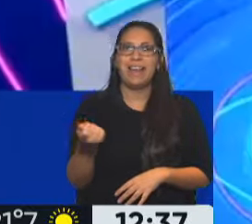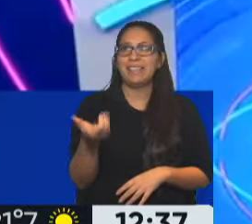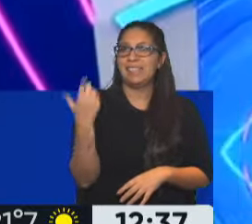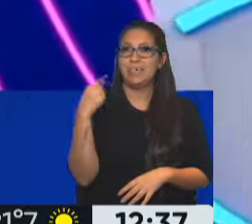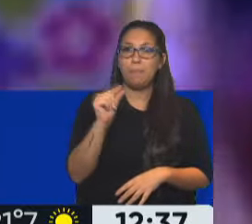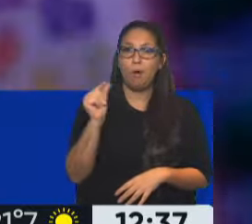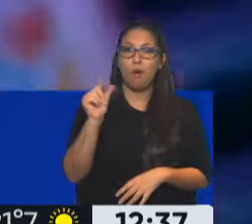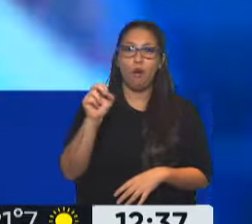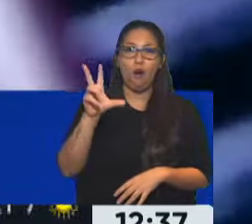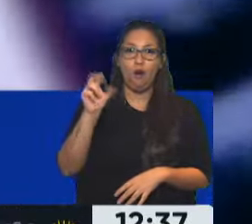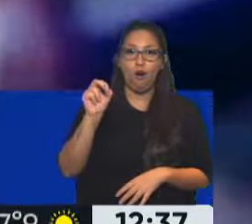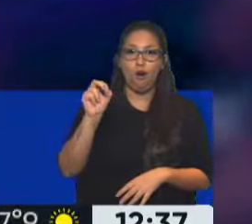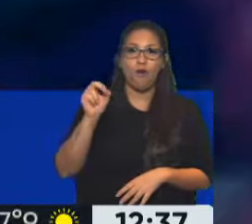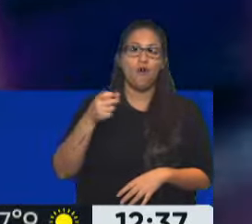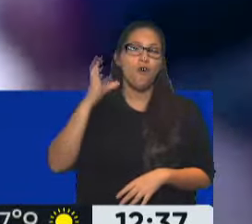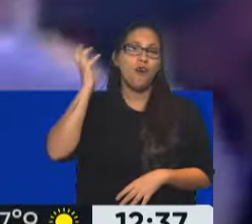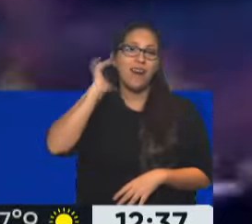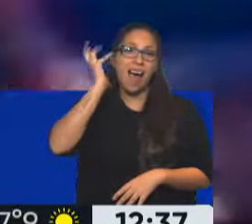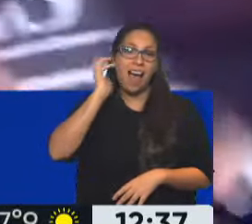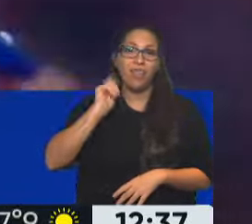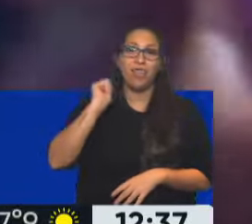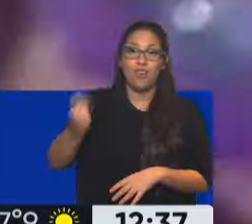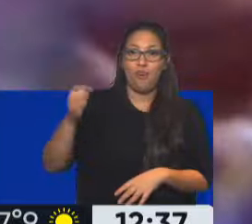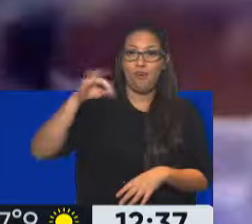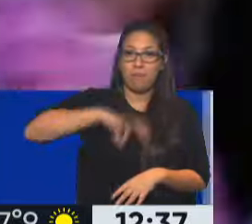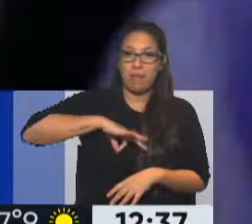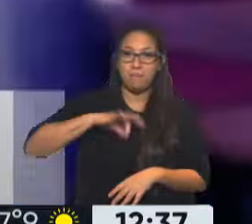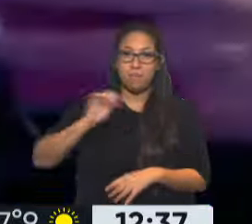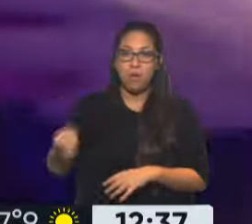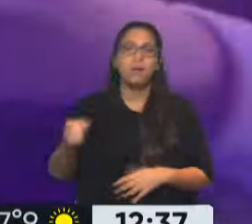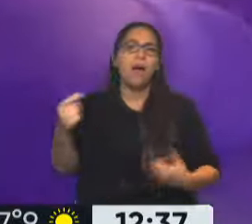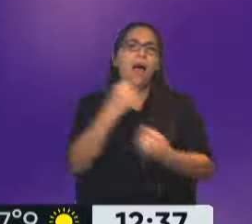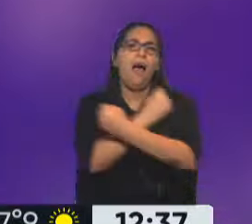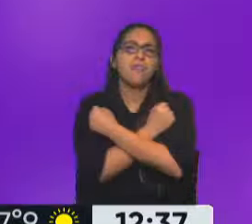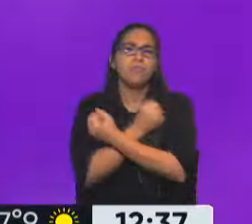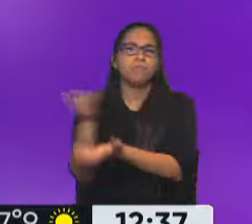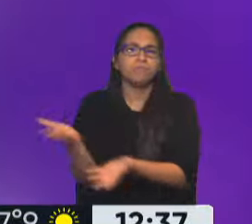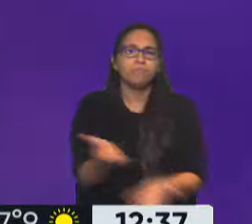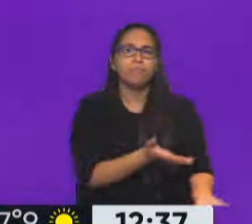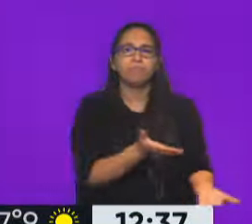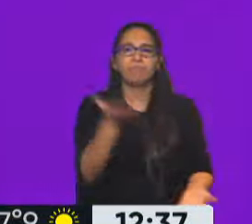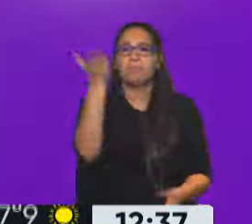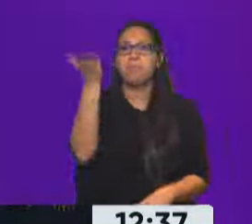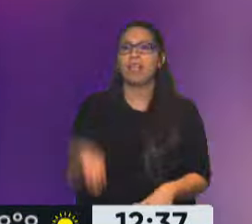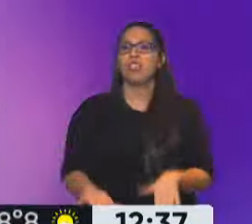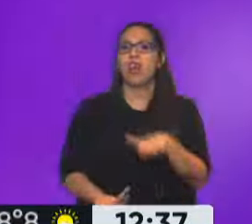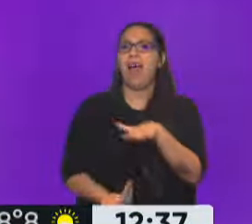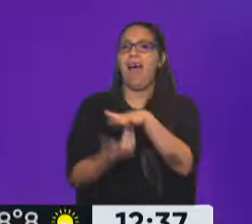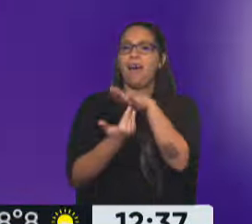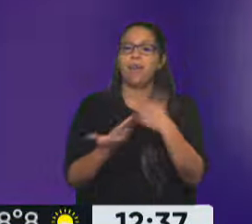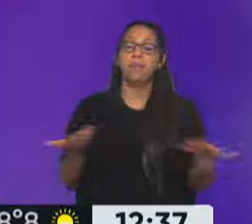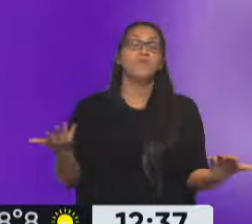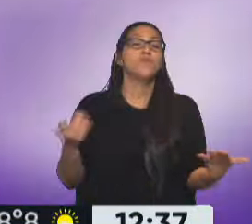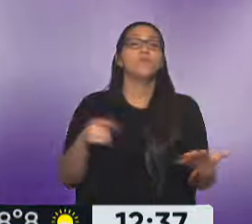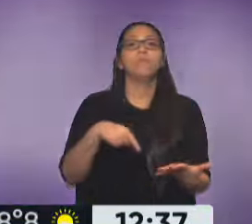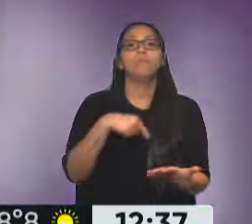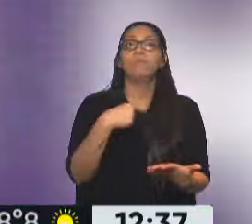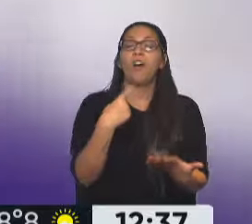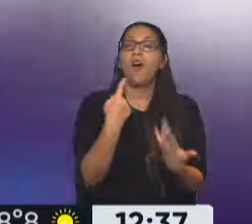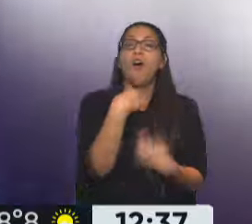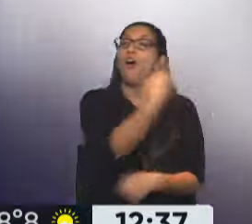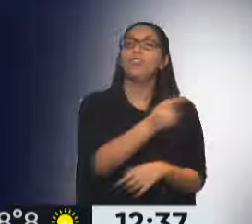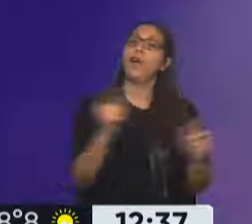de Oro para la radio en nuestro país, Santiago del Moro, abrazando y dándole el aliento a este personaje que es sin igual. En cuanto